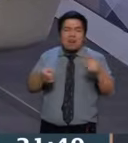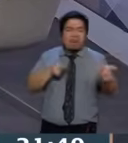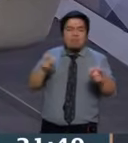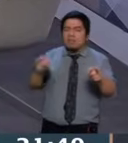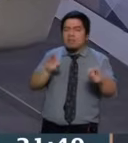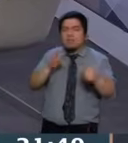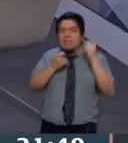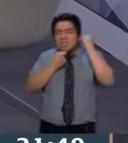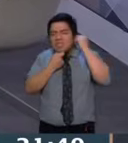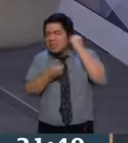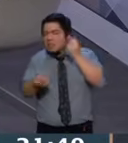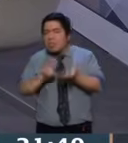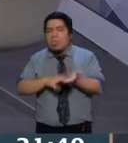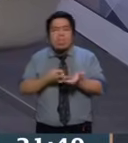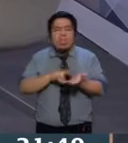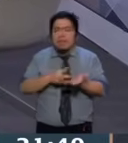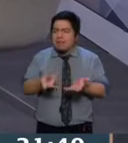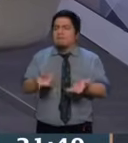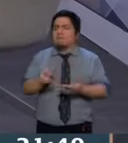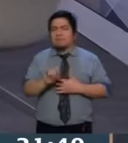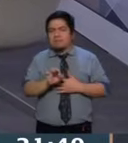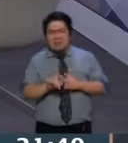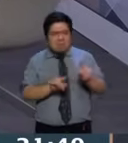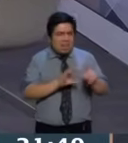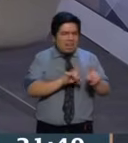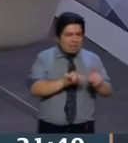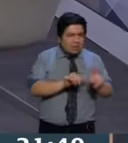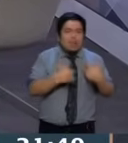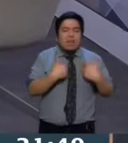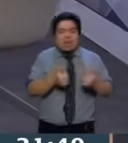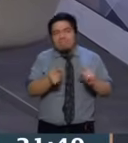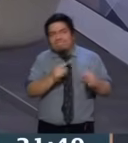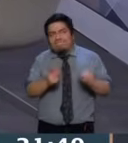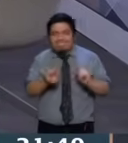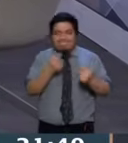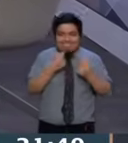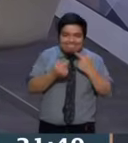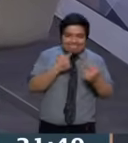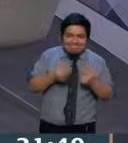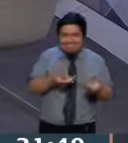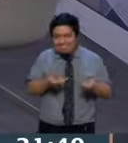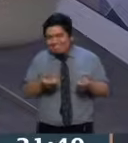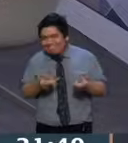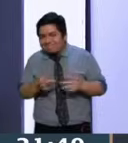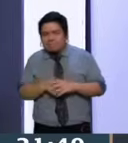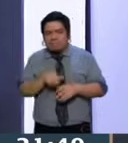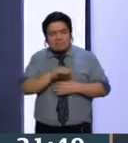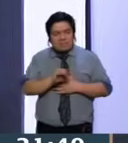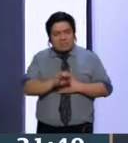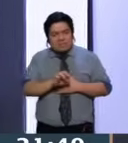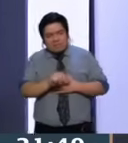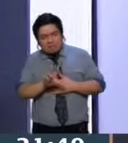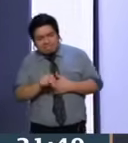niños chiquitos, literal, perdón. O sea, veíamos a Taboada y a Clara, y yo entiendo que al debate uno va a tratar de ver cómo Sofi, le pica pero el tenemos- ombligo a la pero no oposición. podemos